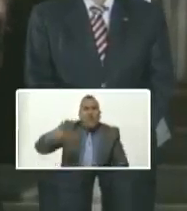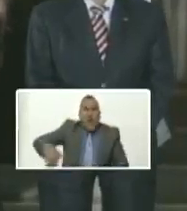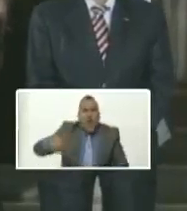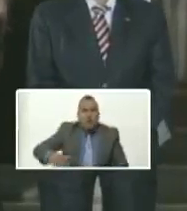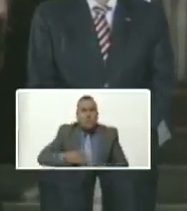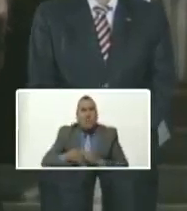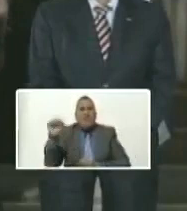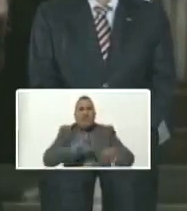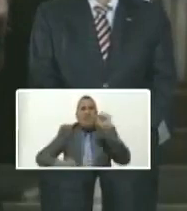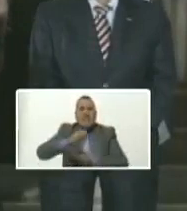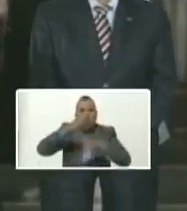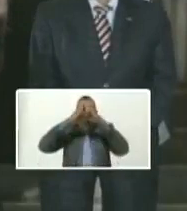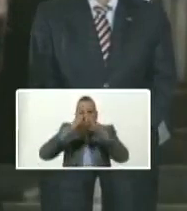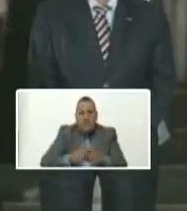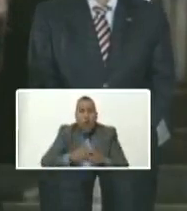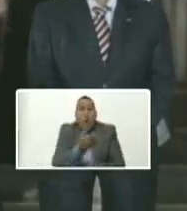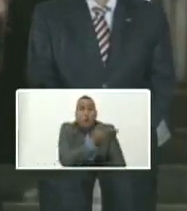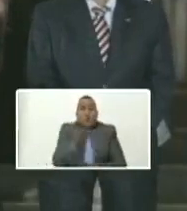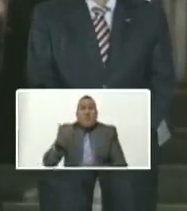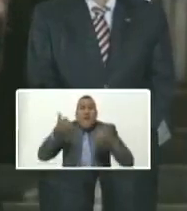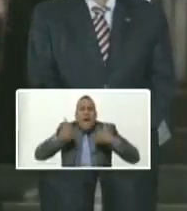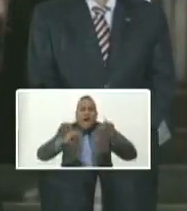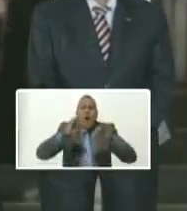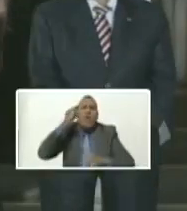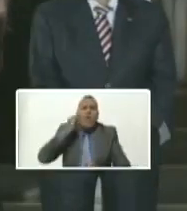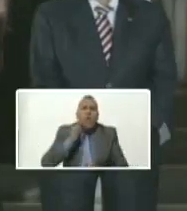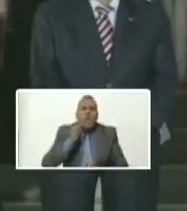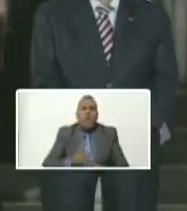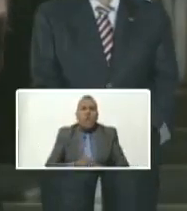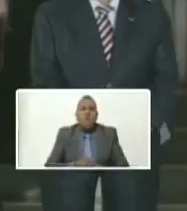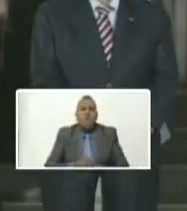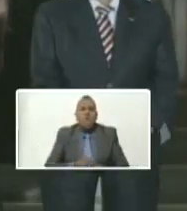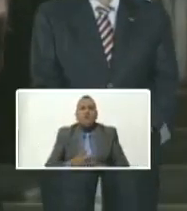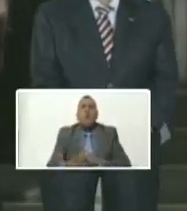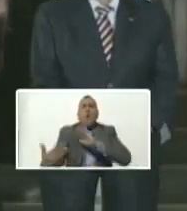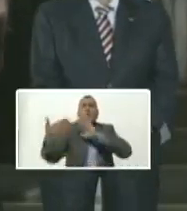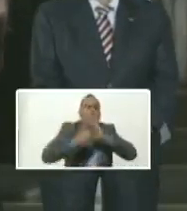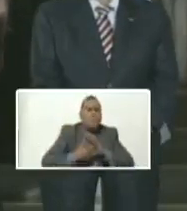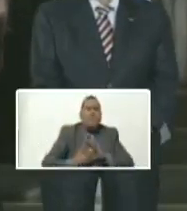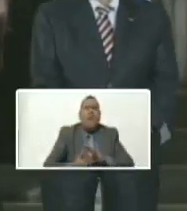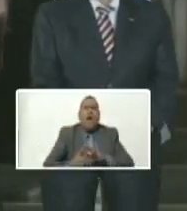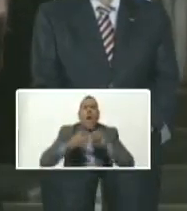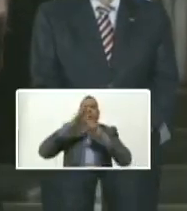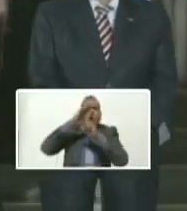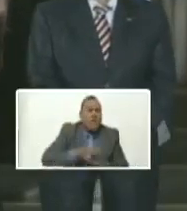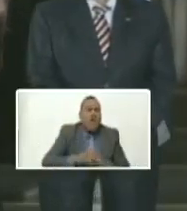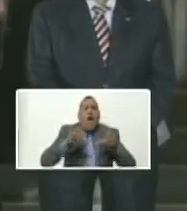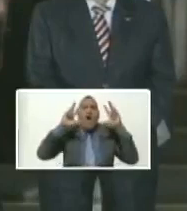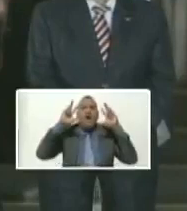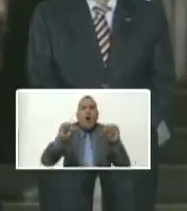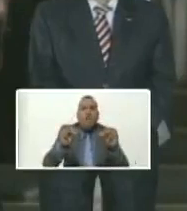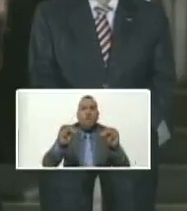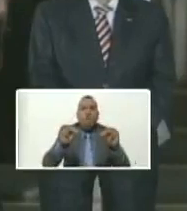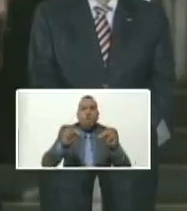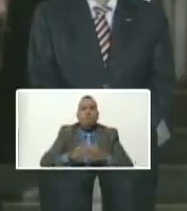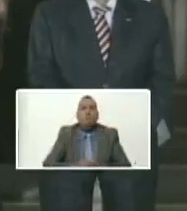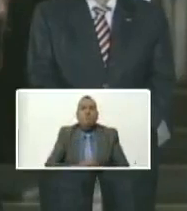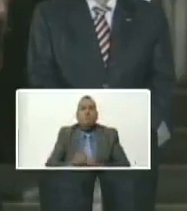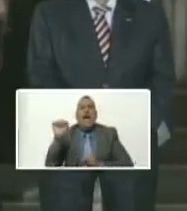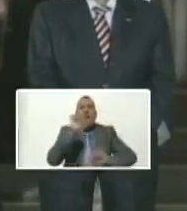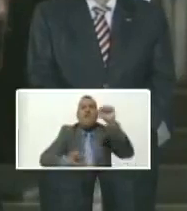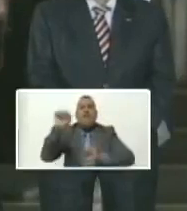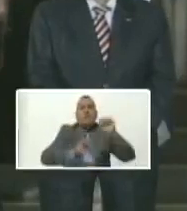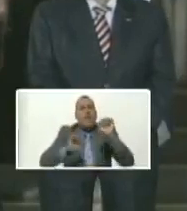defiendan su dignidad. Ustedes son los hijos de Bolívar. No se dejen humillar ni atacar por nadie. A